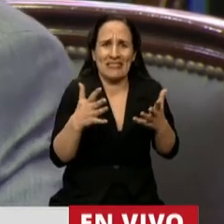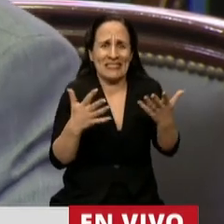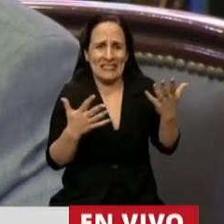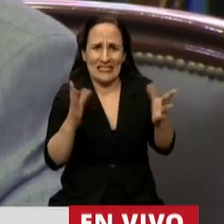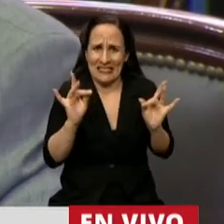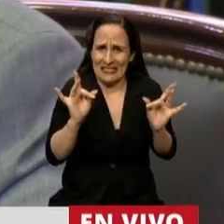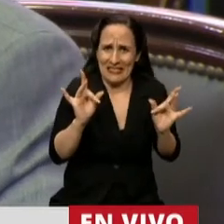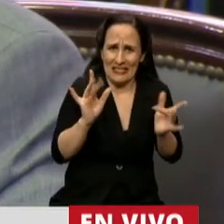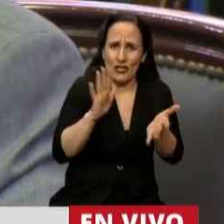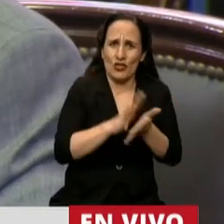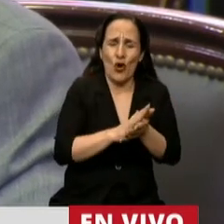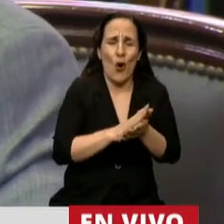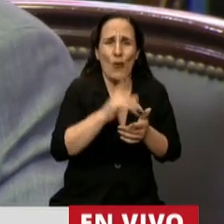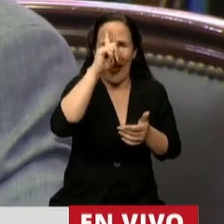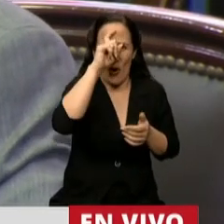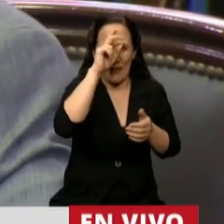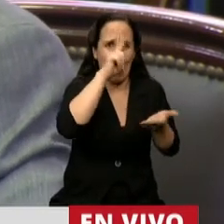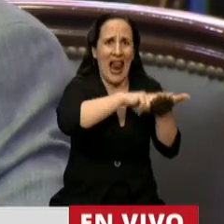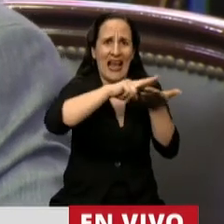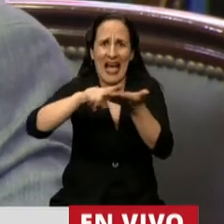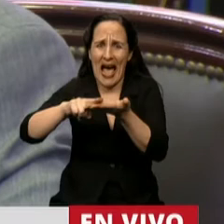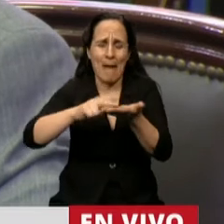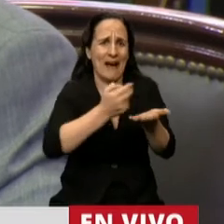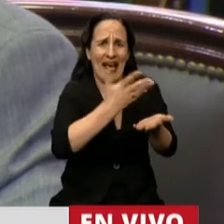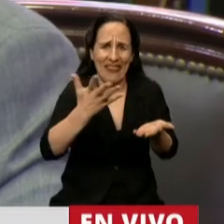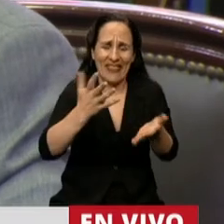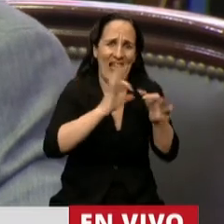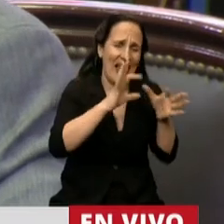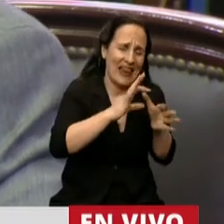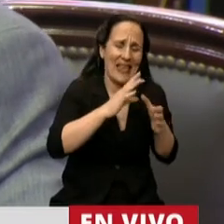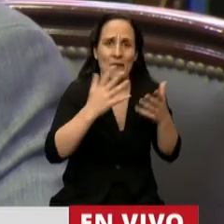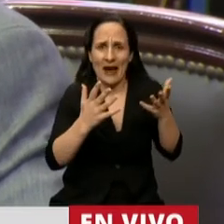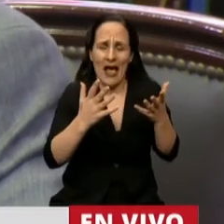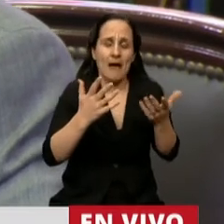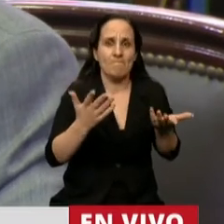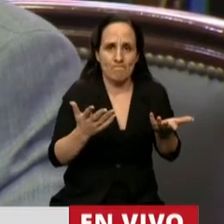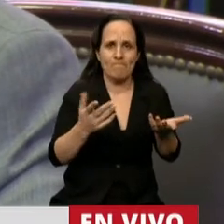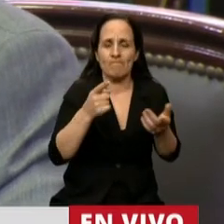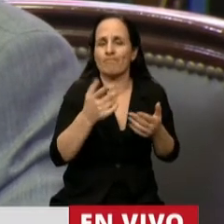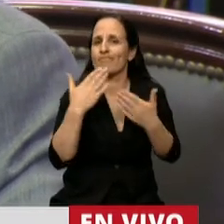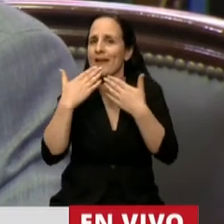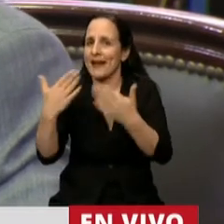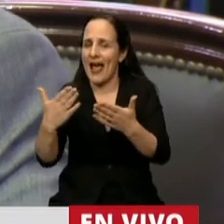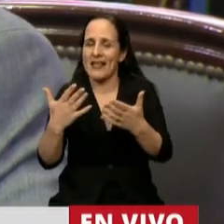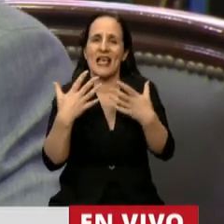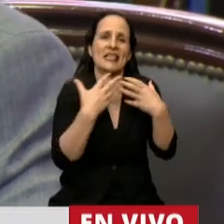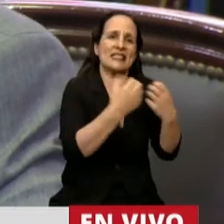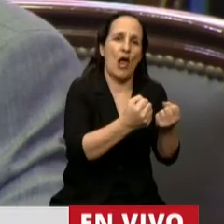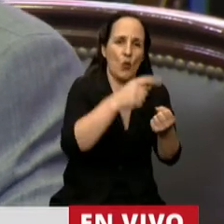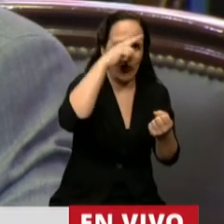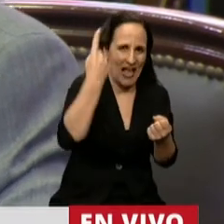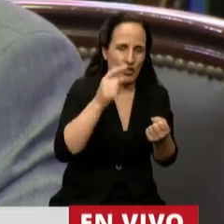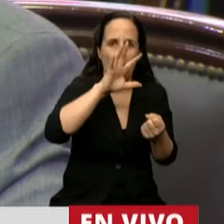límites respecto de la ocupación de camas, podemos sostener, gracias a ese trabajo conjunto que se ha dado en el área de salud entre